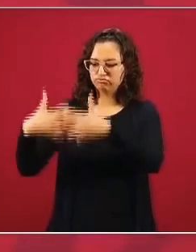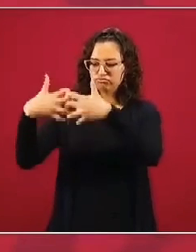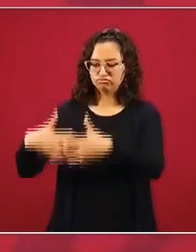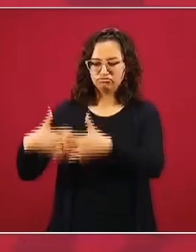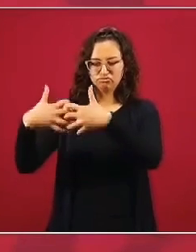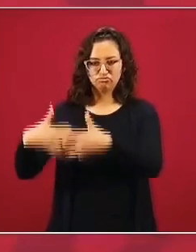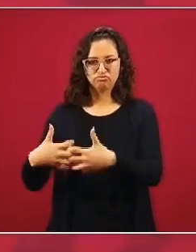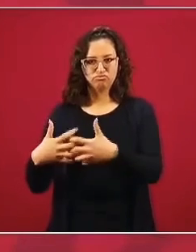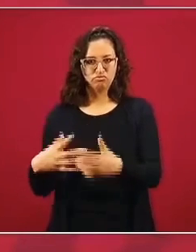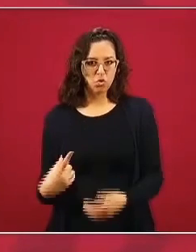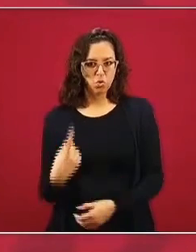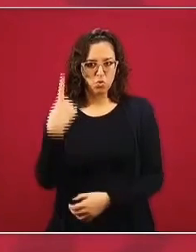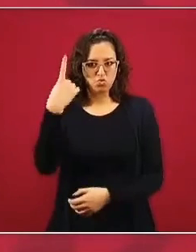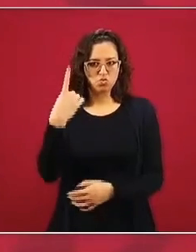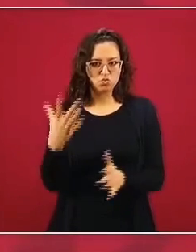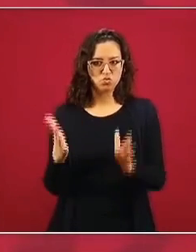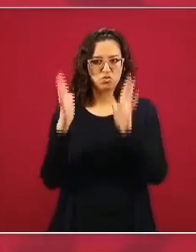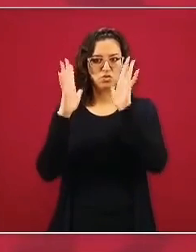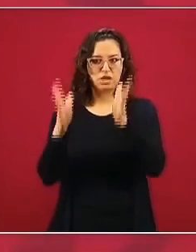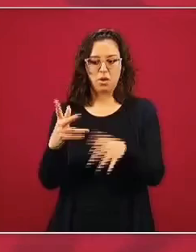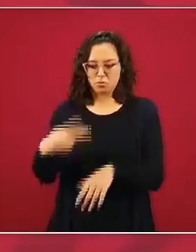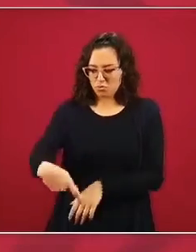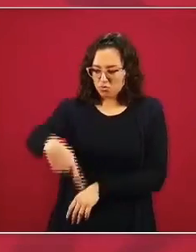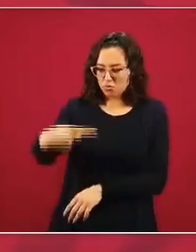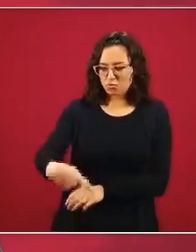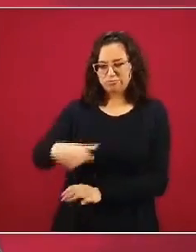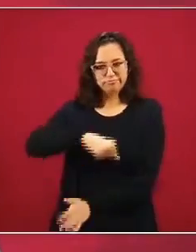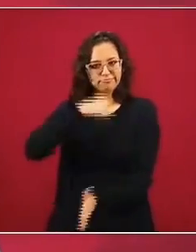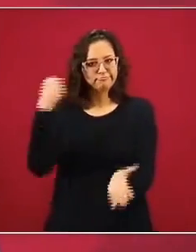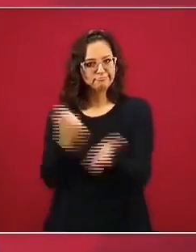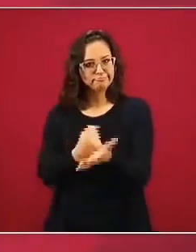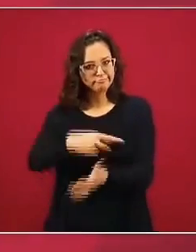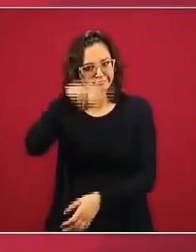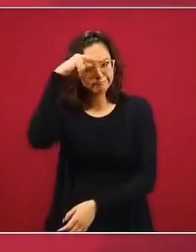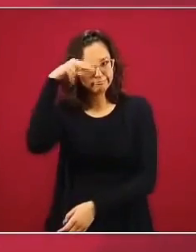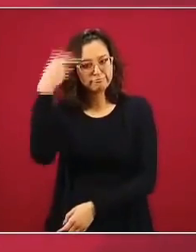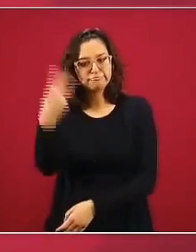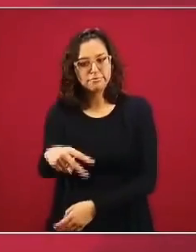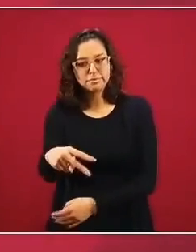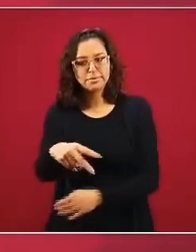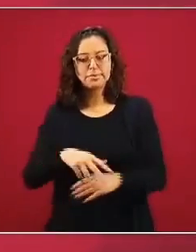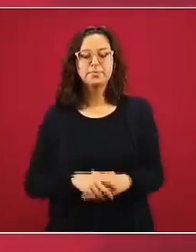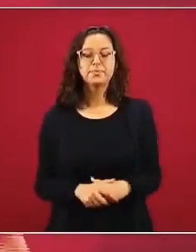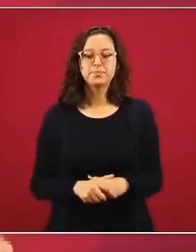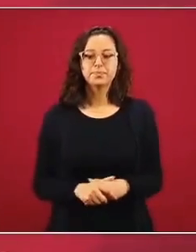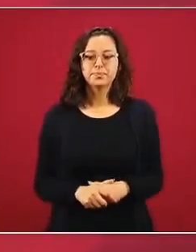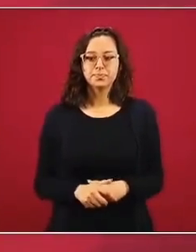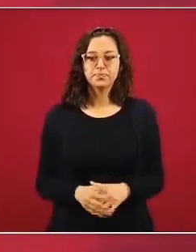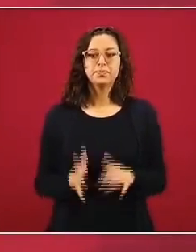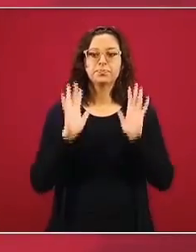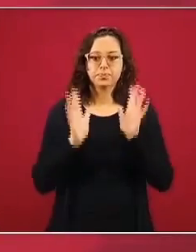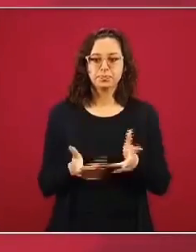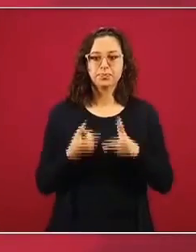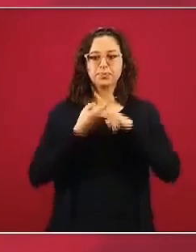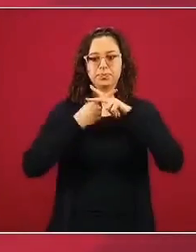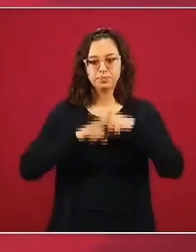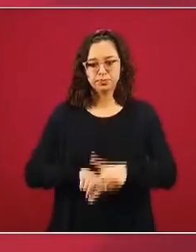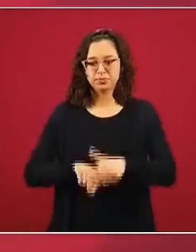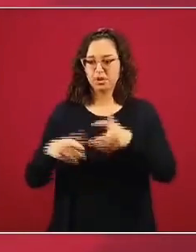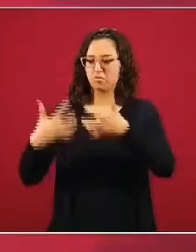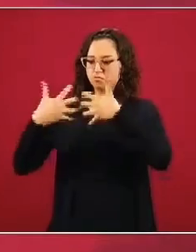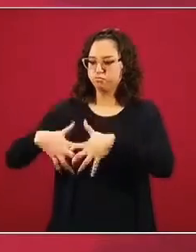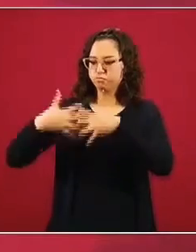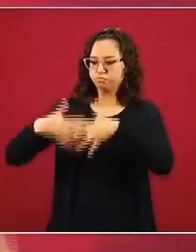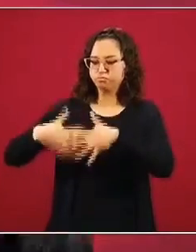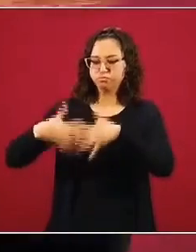un ventilador, ahora sí, hecho en México, y ya van a empezar a fabricarlos